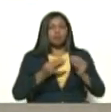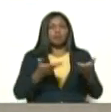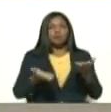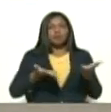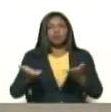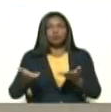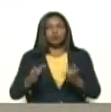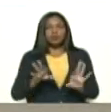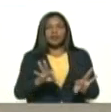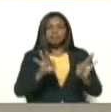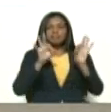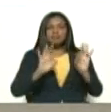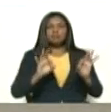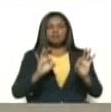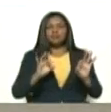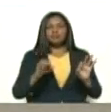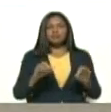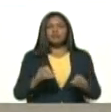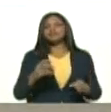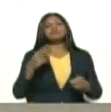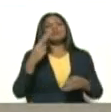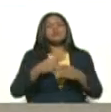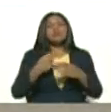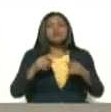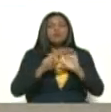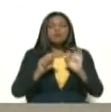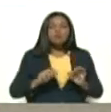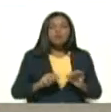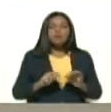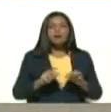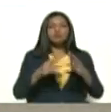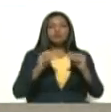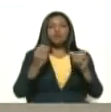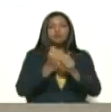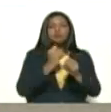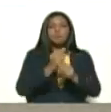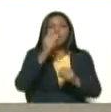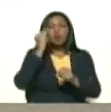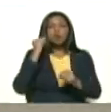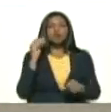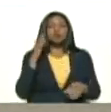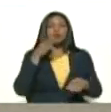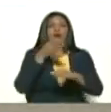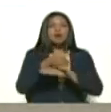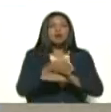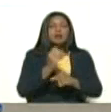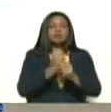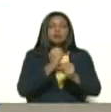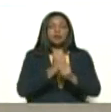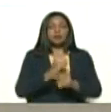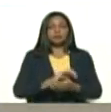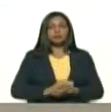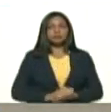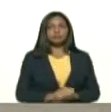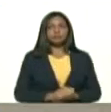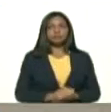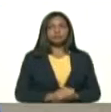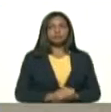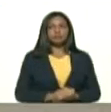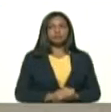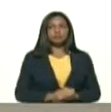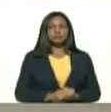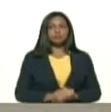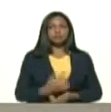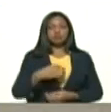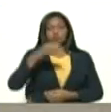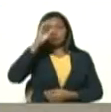protocolos estrictos de seguridad sanitaria para todos los trabajadores que les toca ir a laborar. Así que yo no sé si,